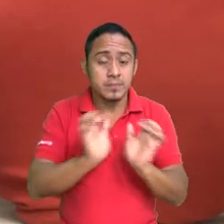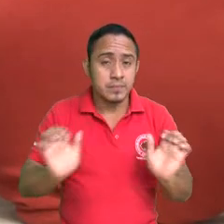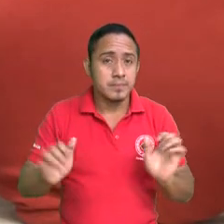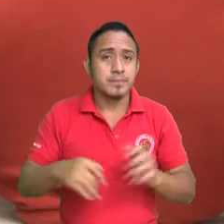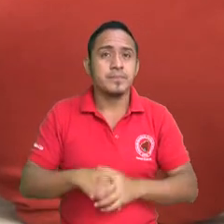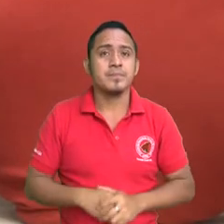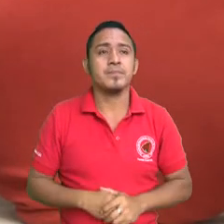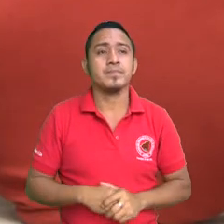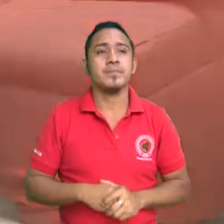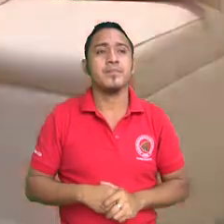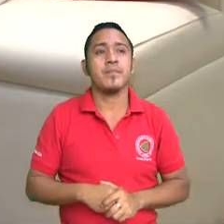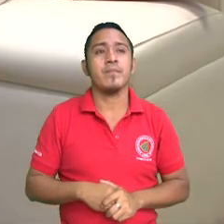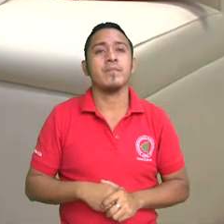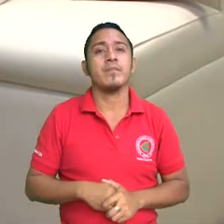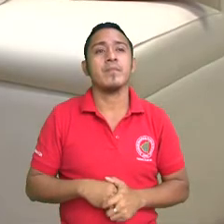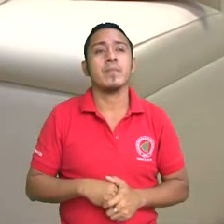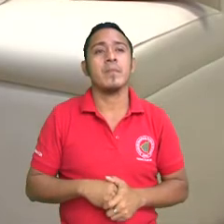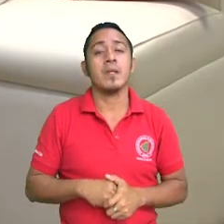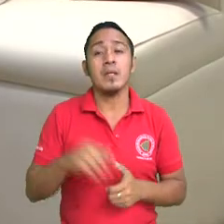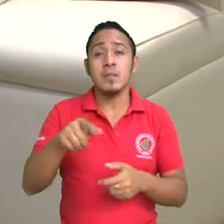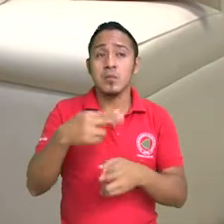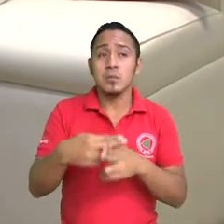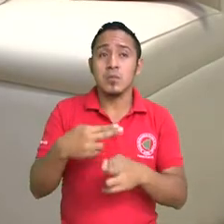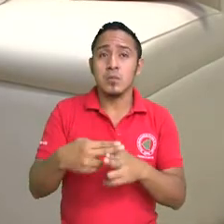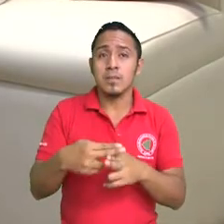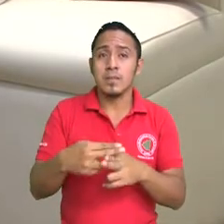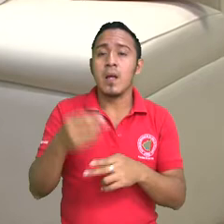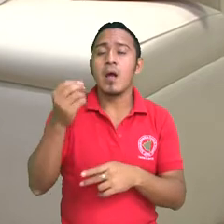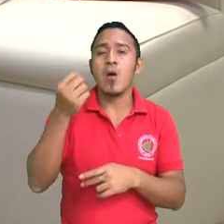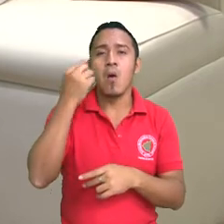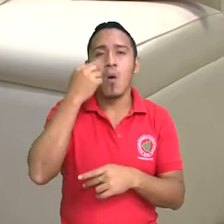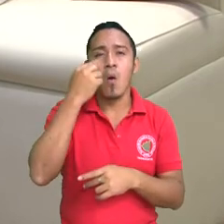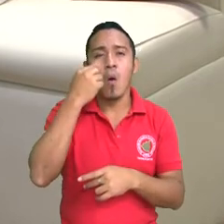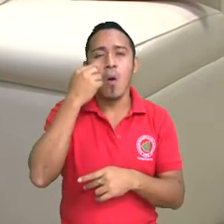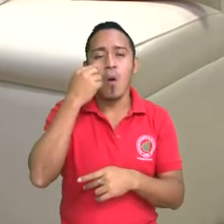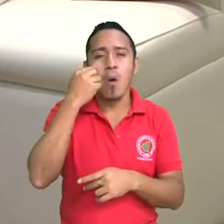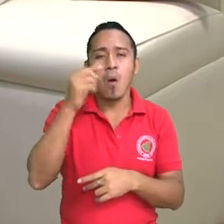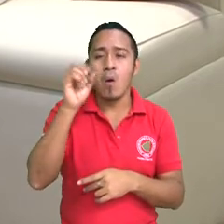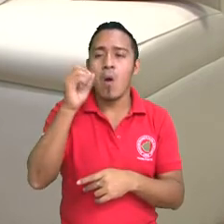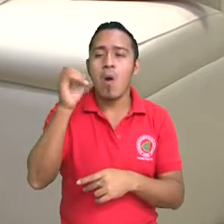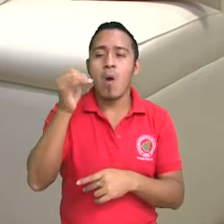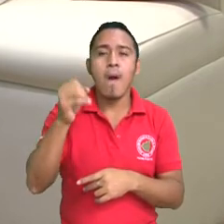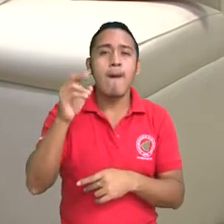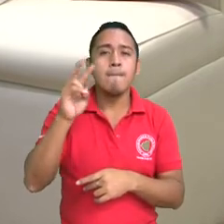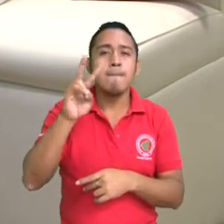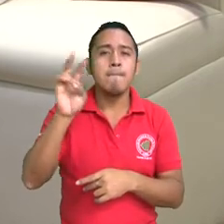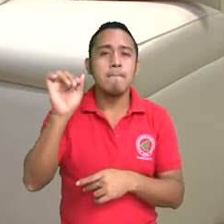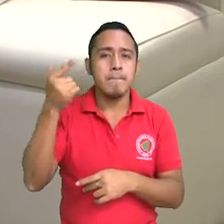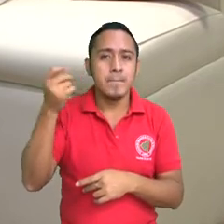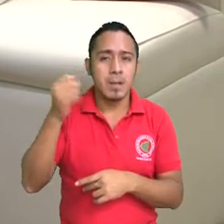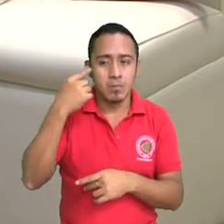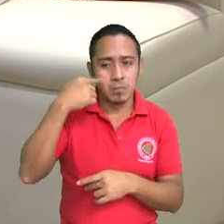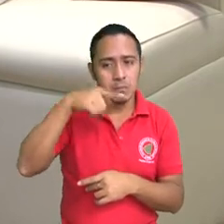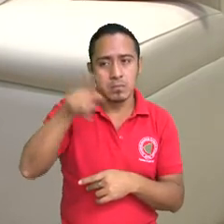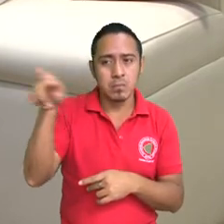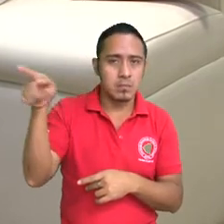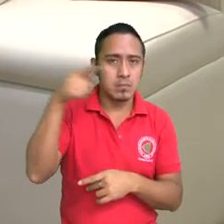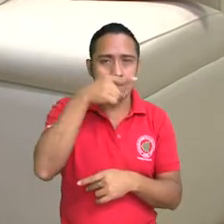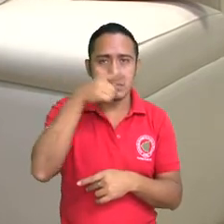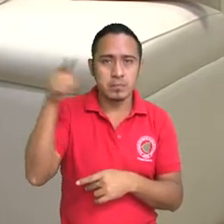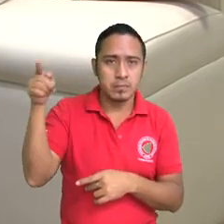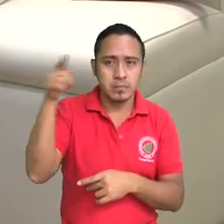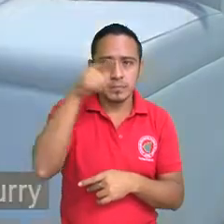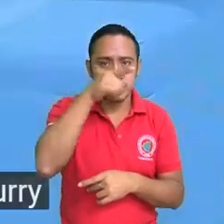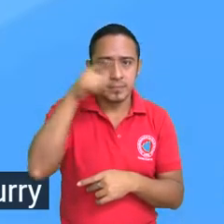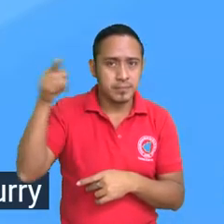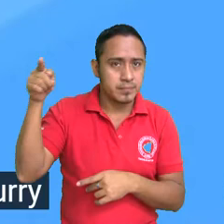necesita lentes. A eso es que le conocen como ojo vago, doctora, ¿no? Es un ojo vago. O sea, sí. Que se pierde la... Se pierde el enfoque. Se pierde el